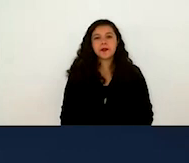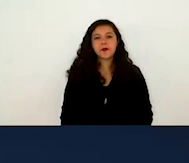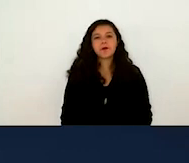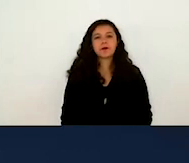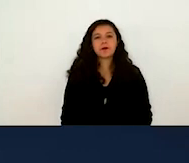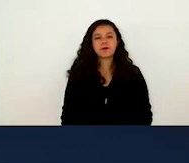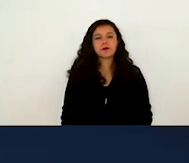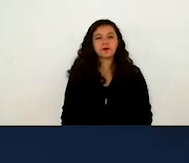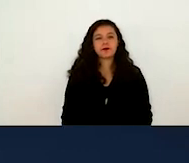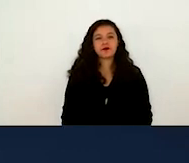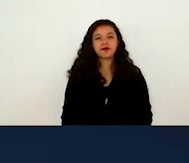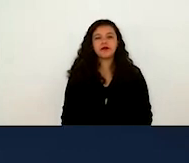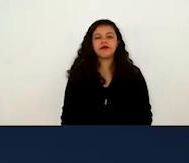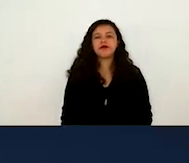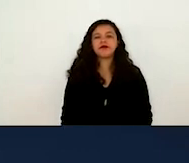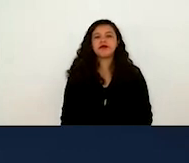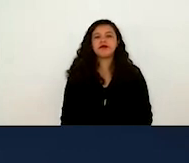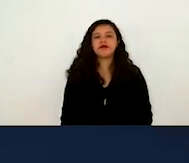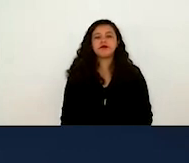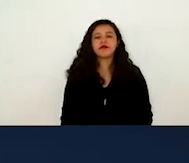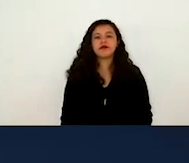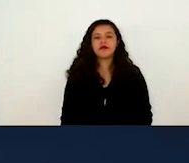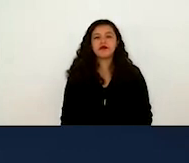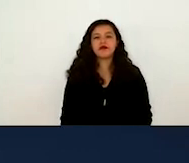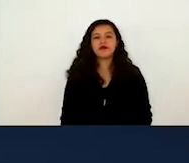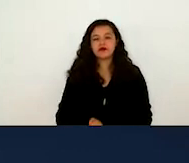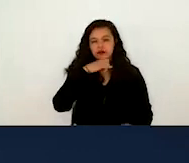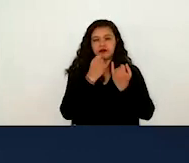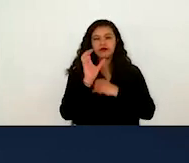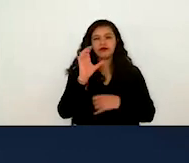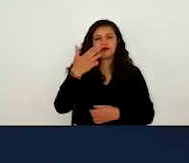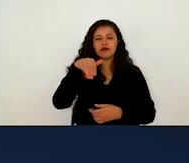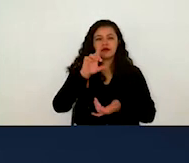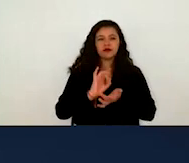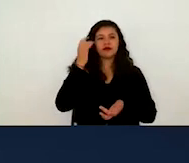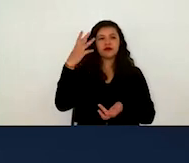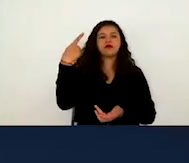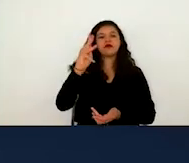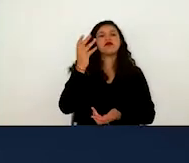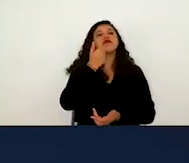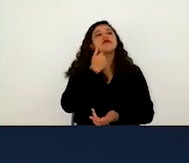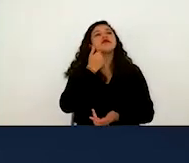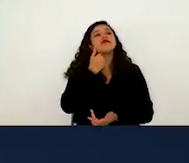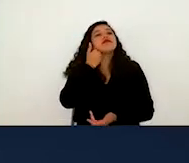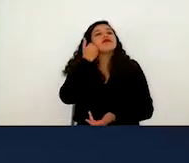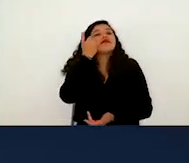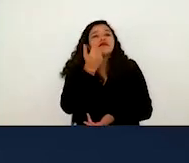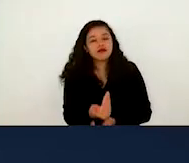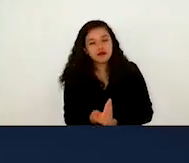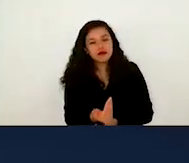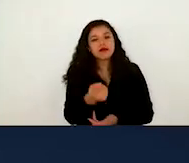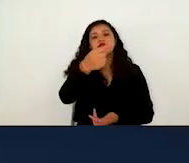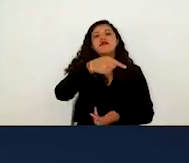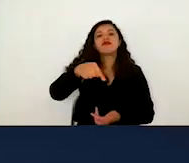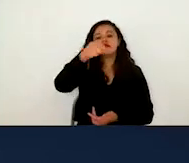muy bien aquí también necesito que me escriban en el chat cuáles son las expectativas qué es lo que ustedes